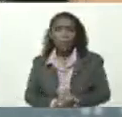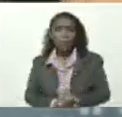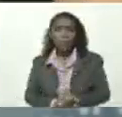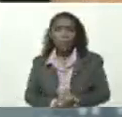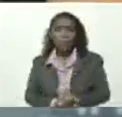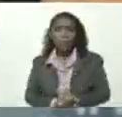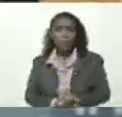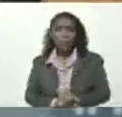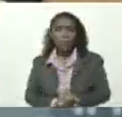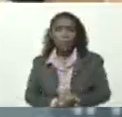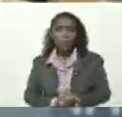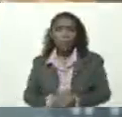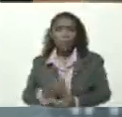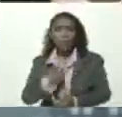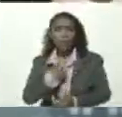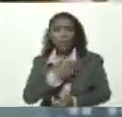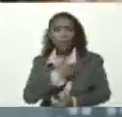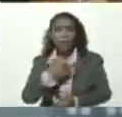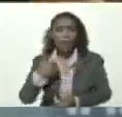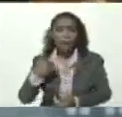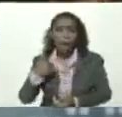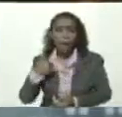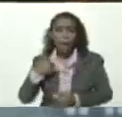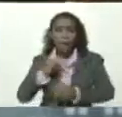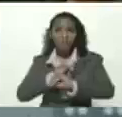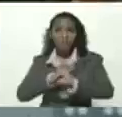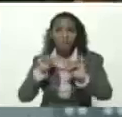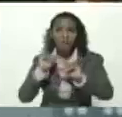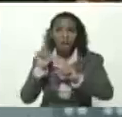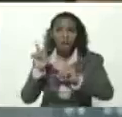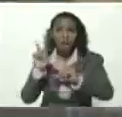y que quisiera despedir